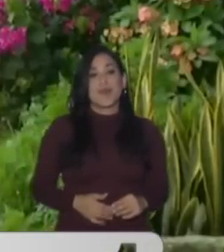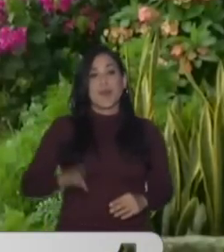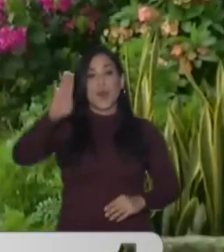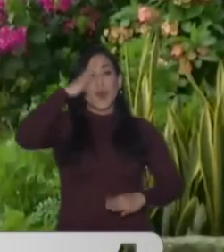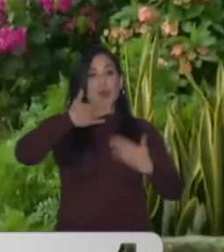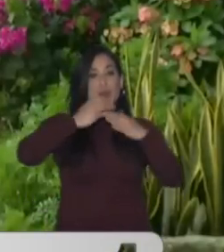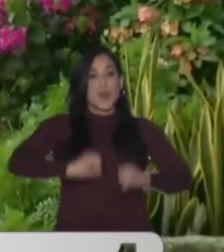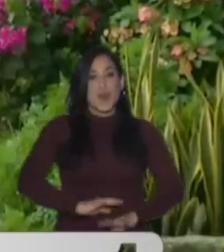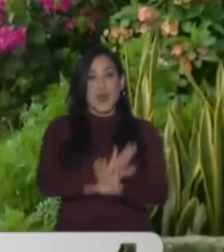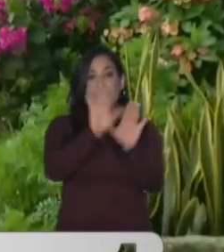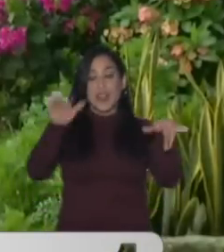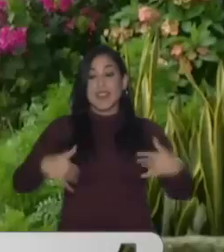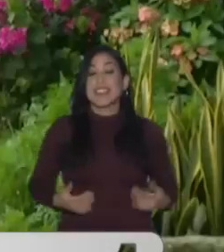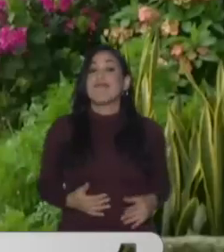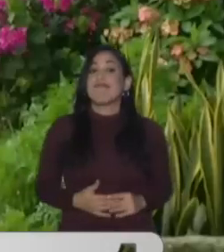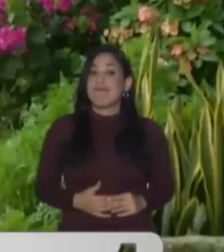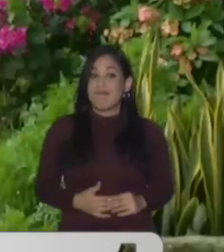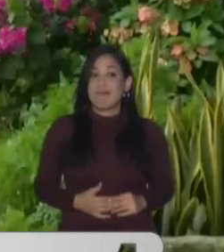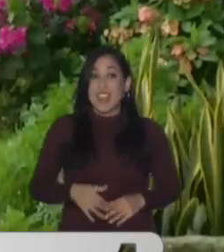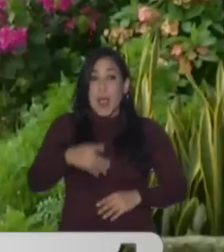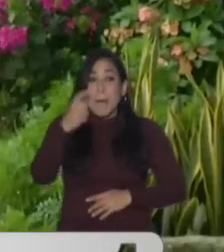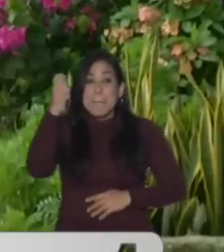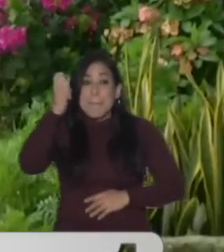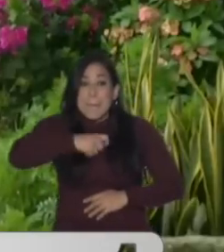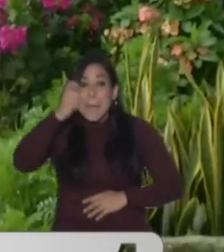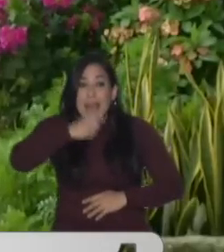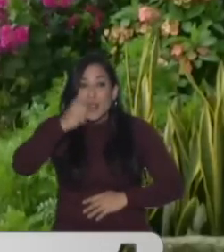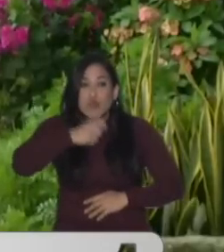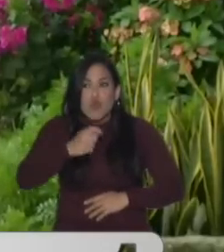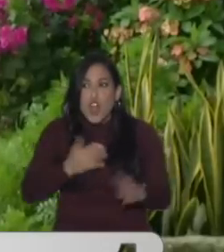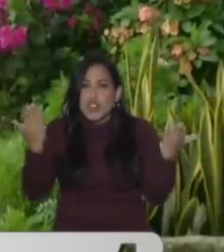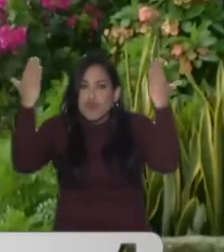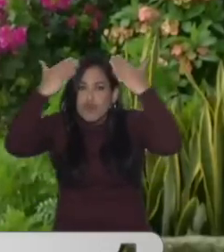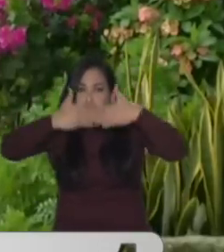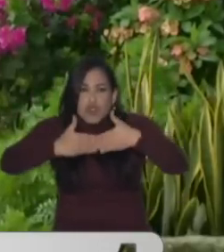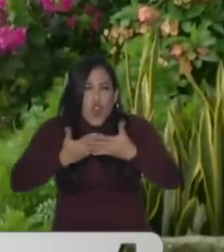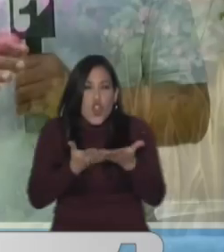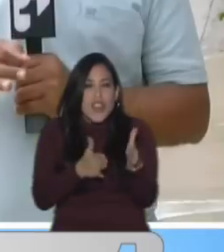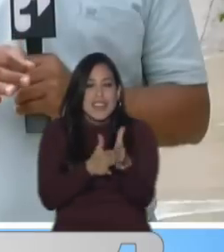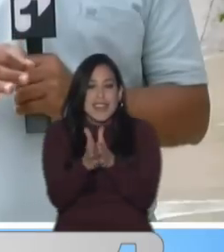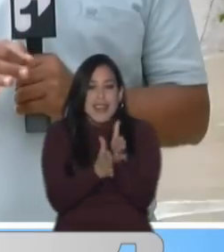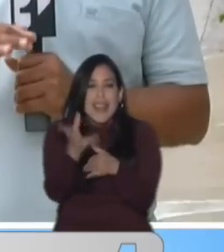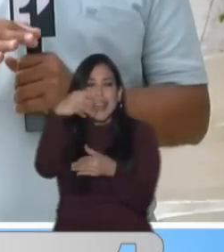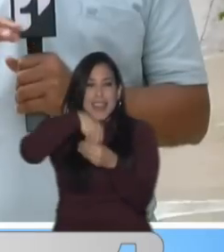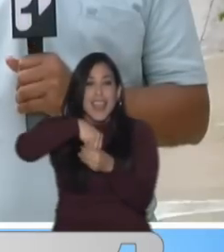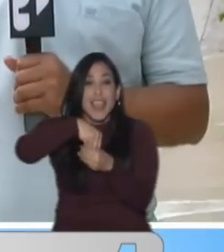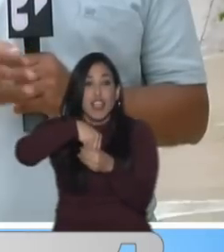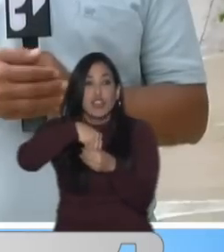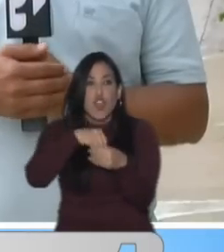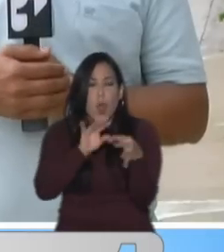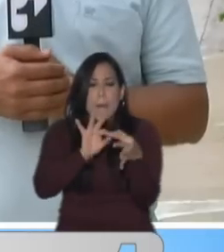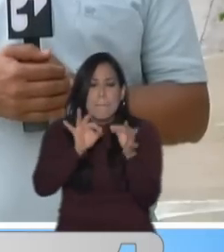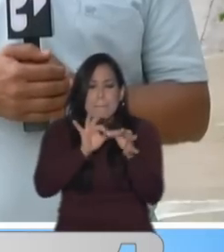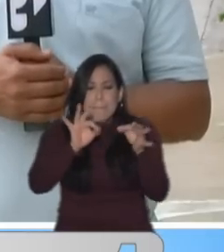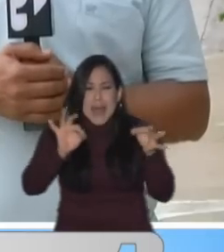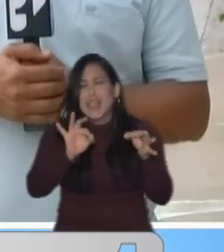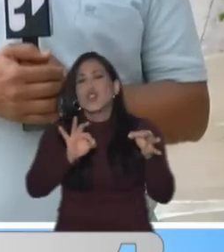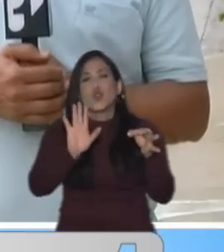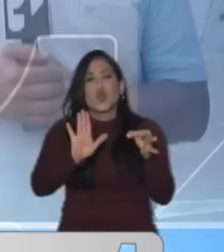Muchas gracias, muy buenos días. La marihuana se encontraba mimetizada y herméticamente sellada en